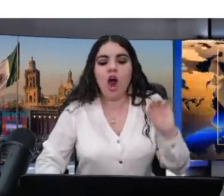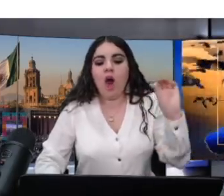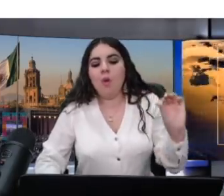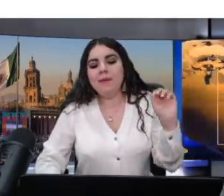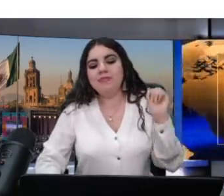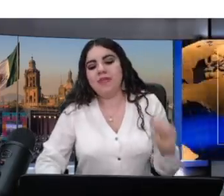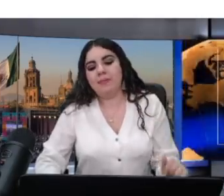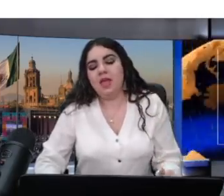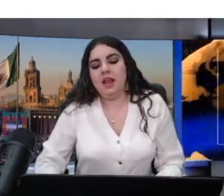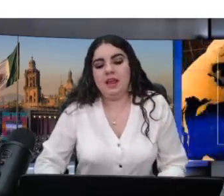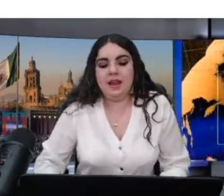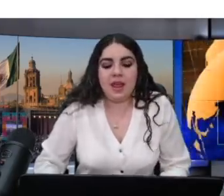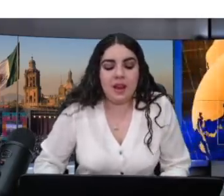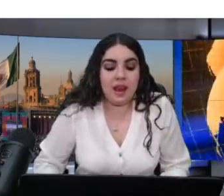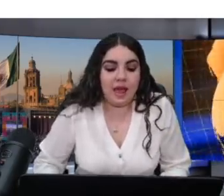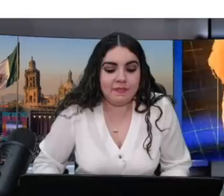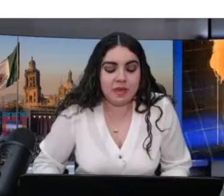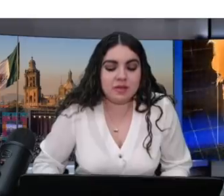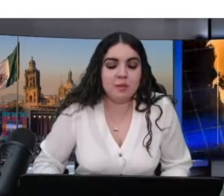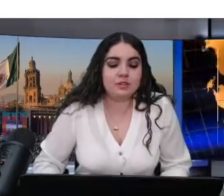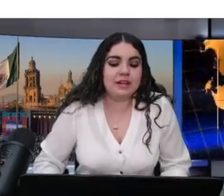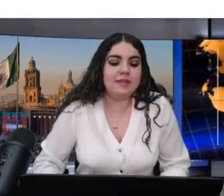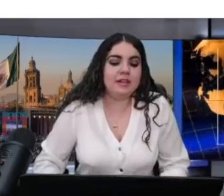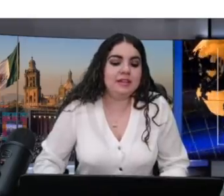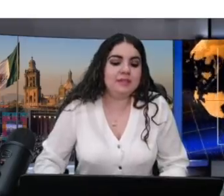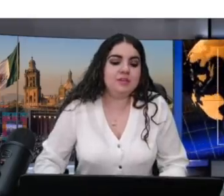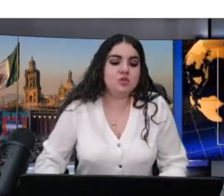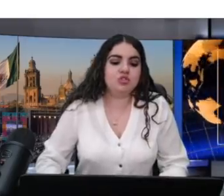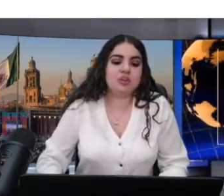México aumenta la tasa de